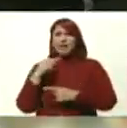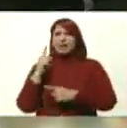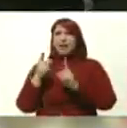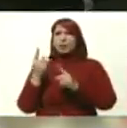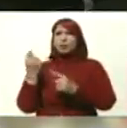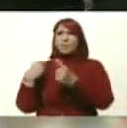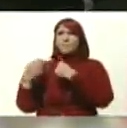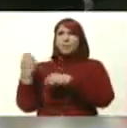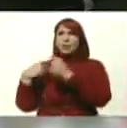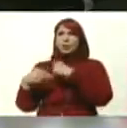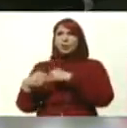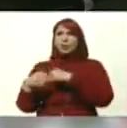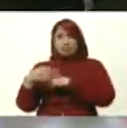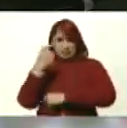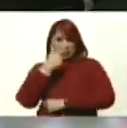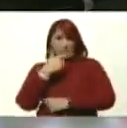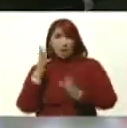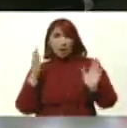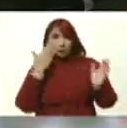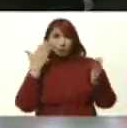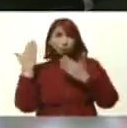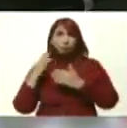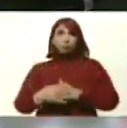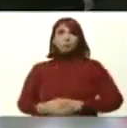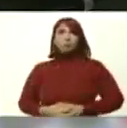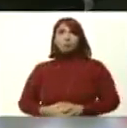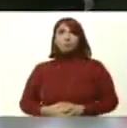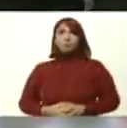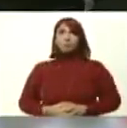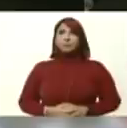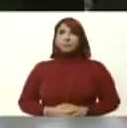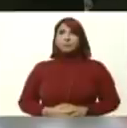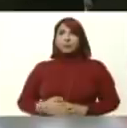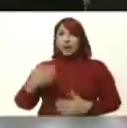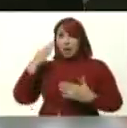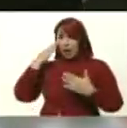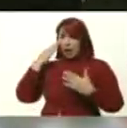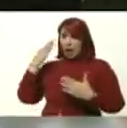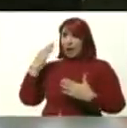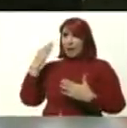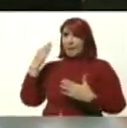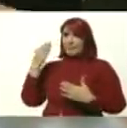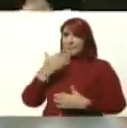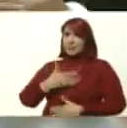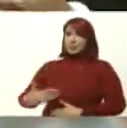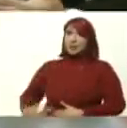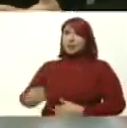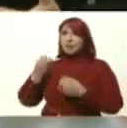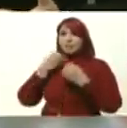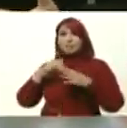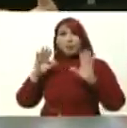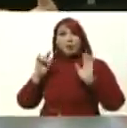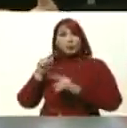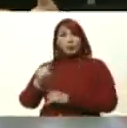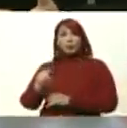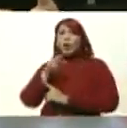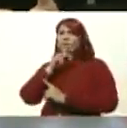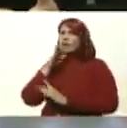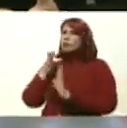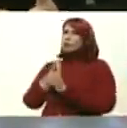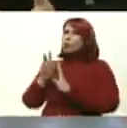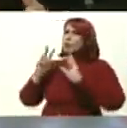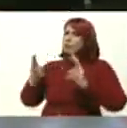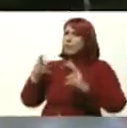preguntas. Eso es cierto. Adelante, Boris. Saludos, presidente. Y bueno, ya que usted está hablando del tema de